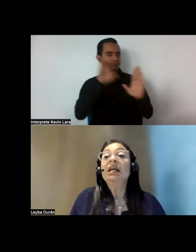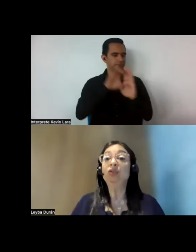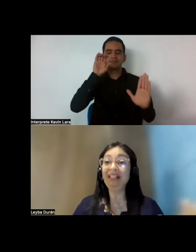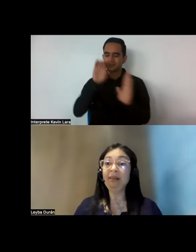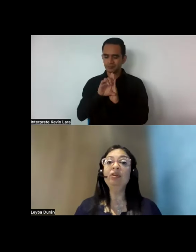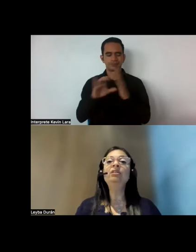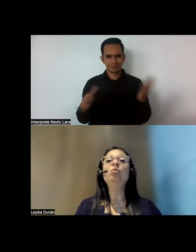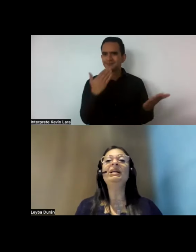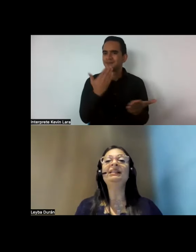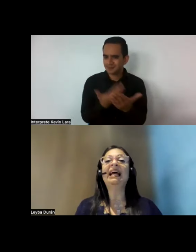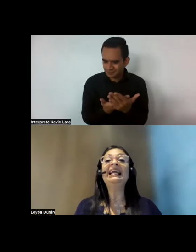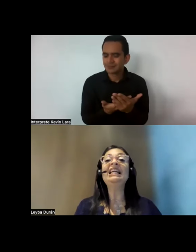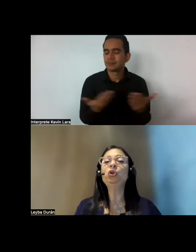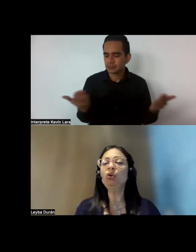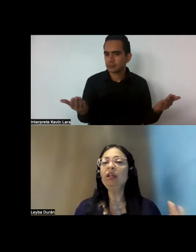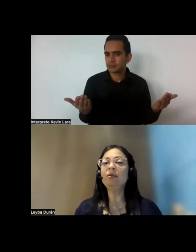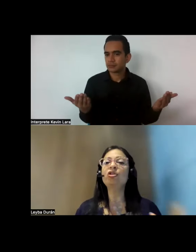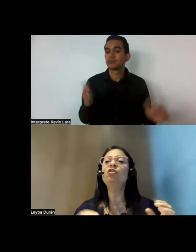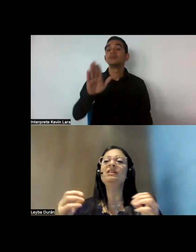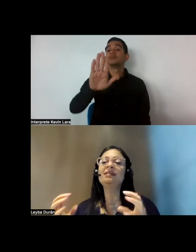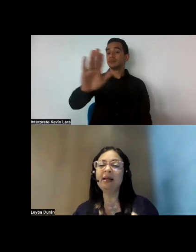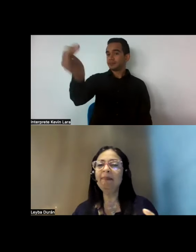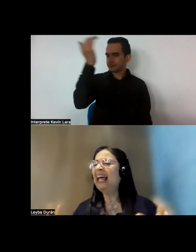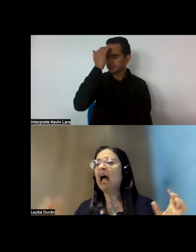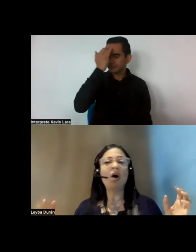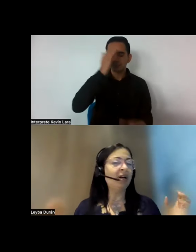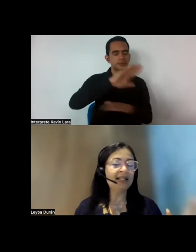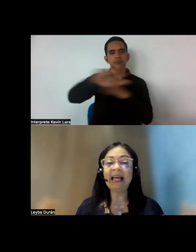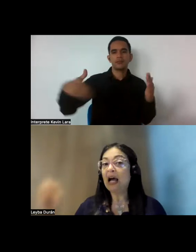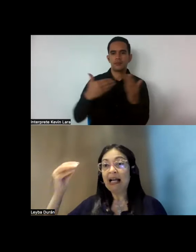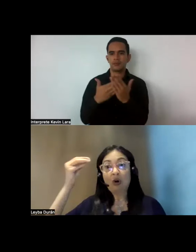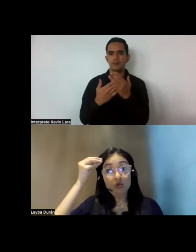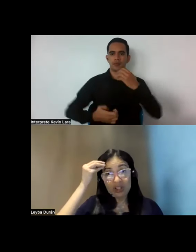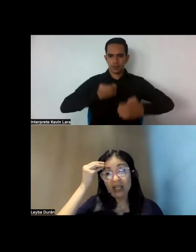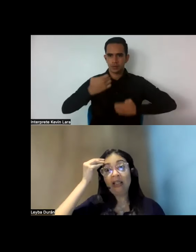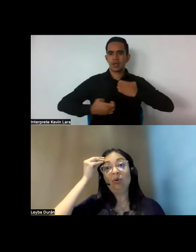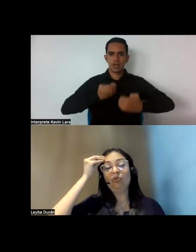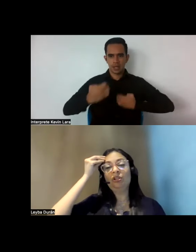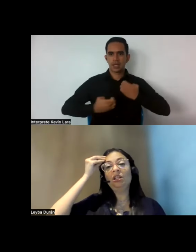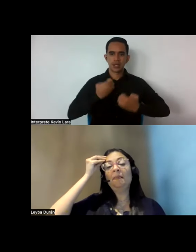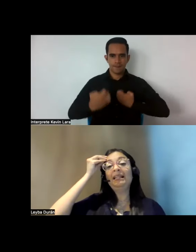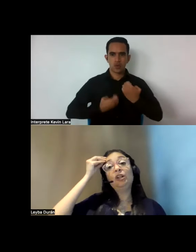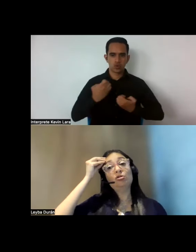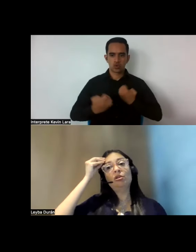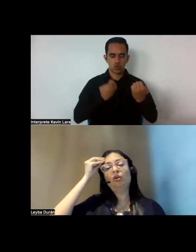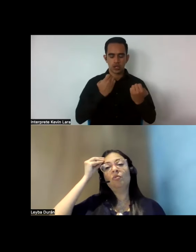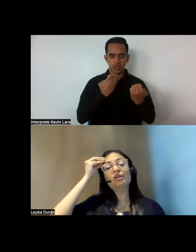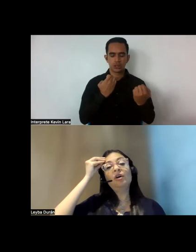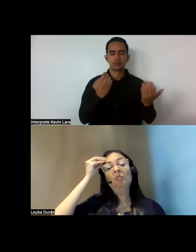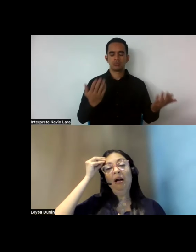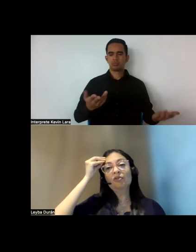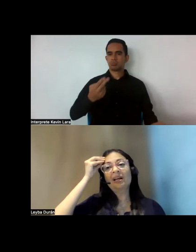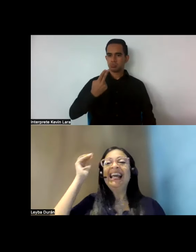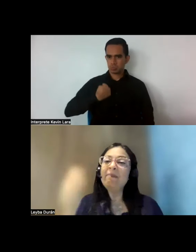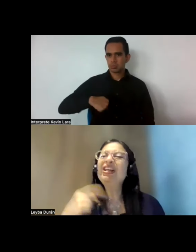Entonces, nos estamos dando cuenta que toda emoción siempre, aunque sea consciente o inconscientemente nosotros como